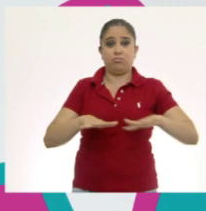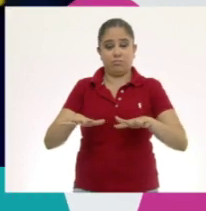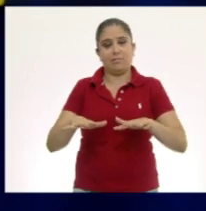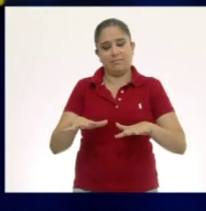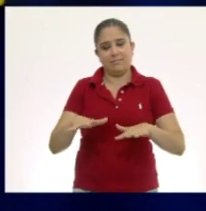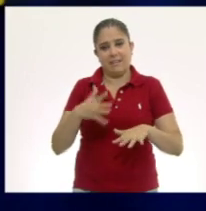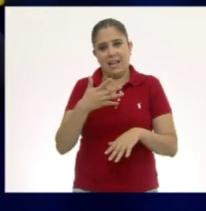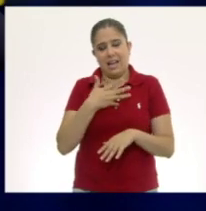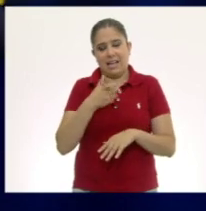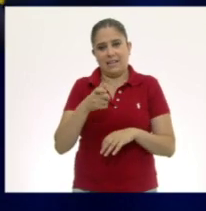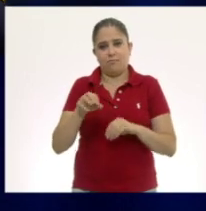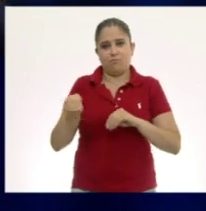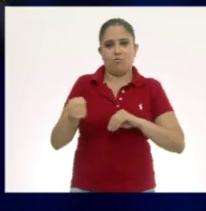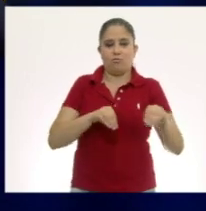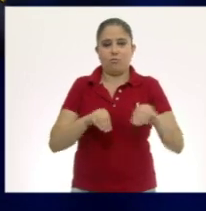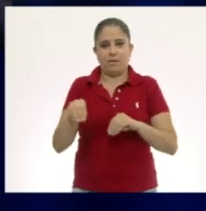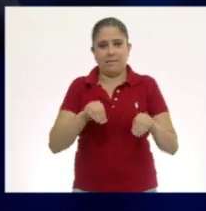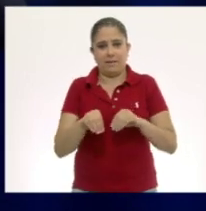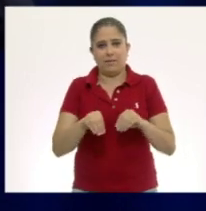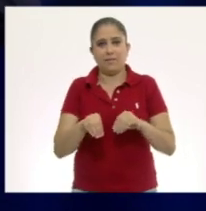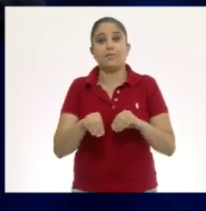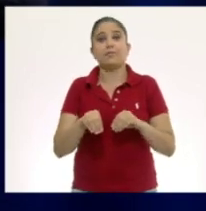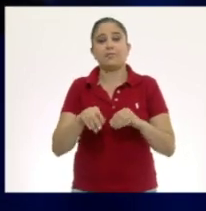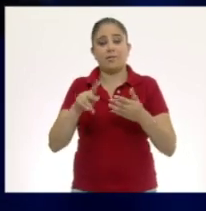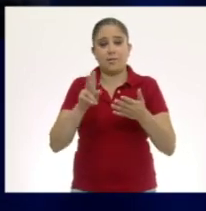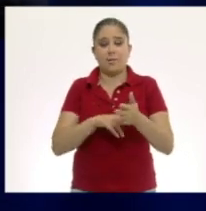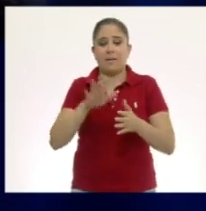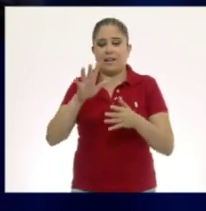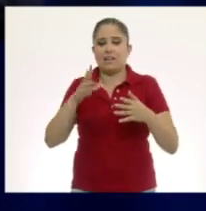este tipo de movimiento. Y vuelvo a señalarlo, cuando